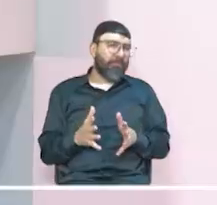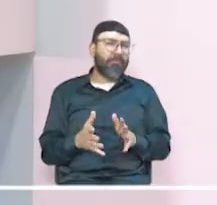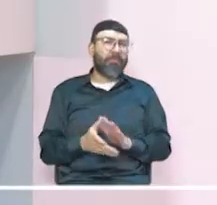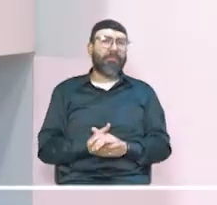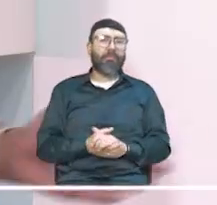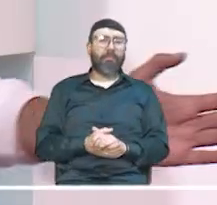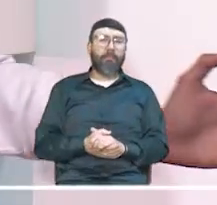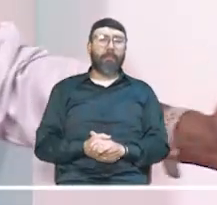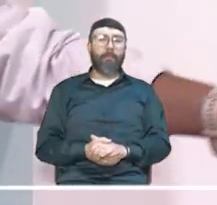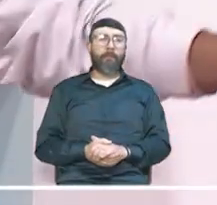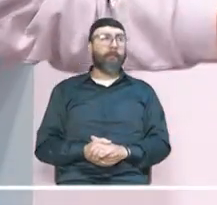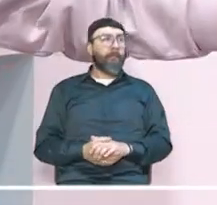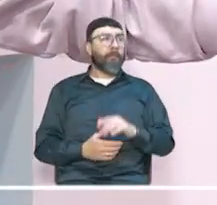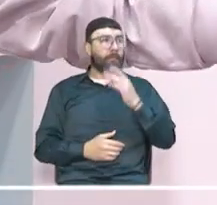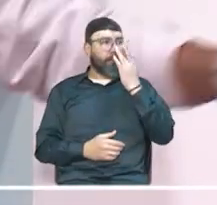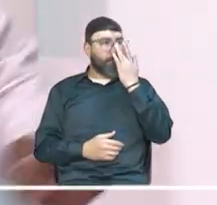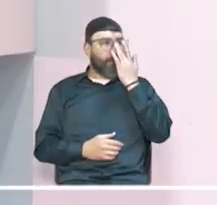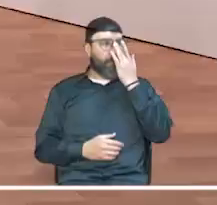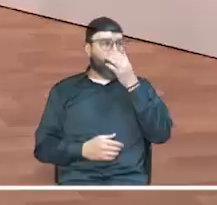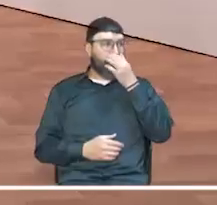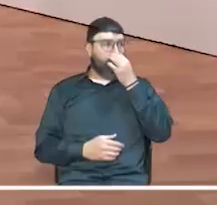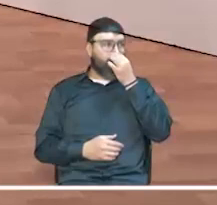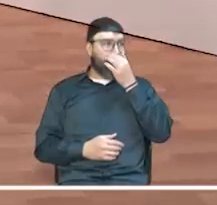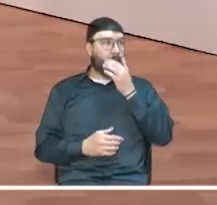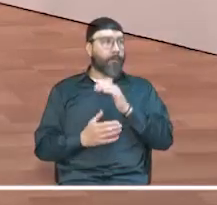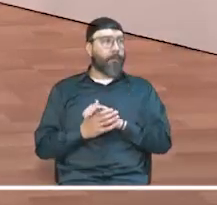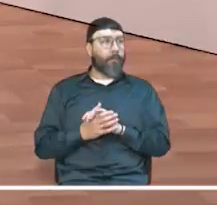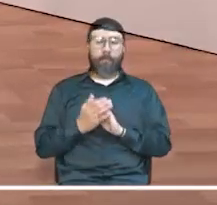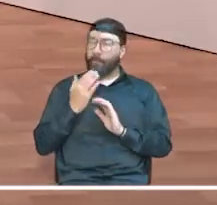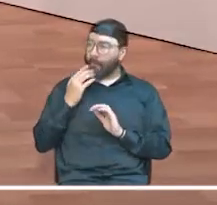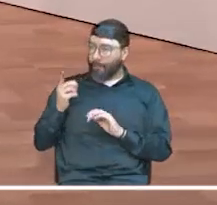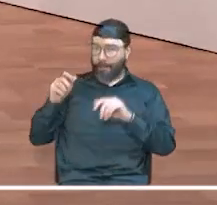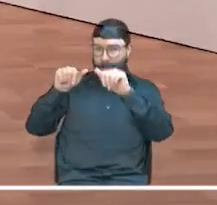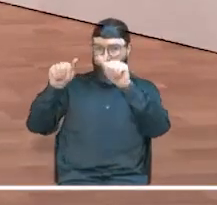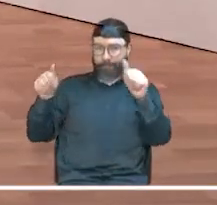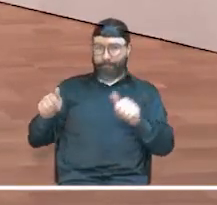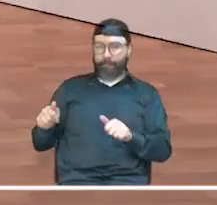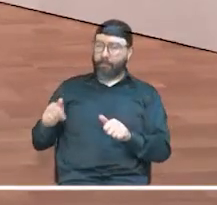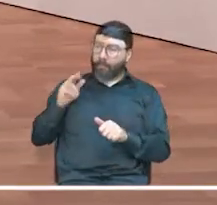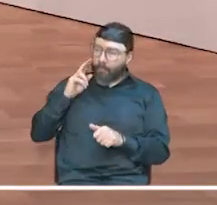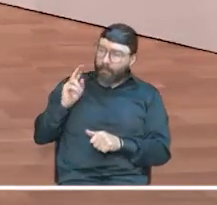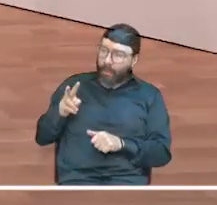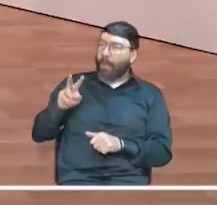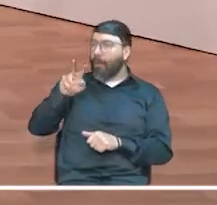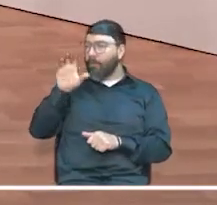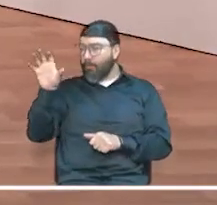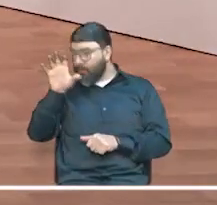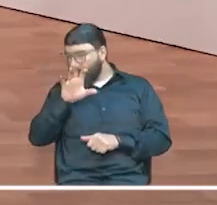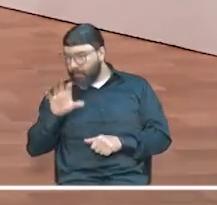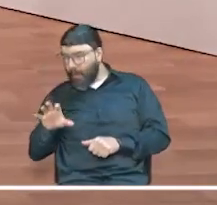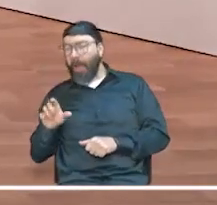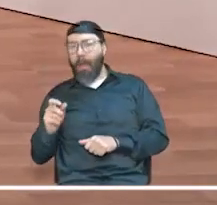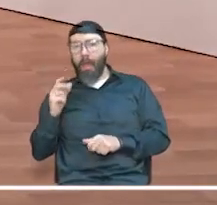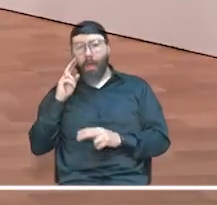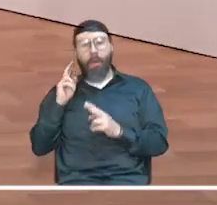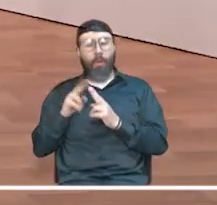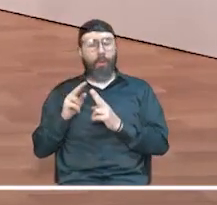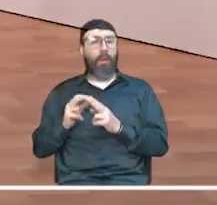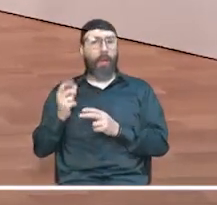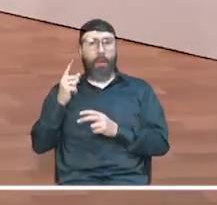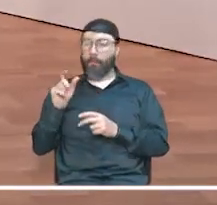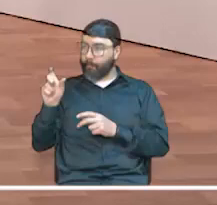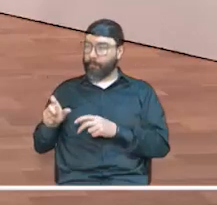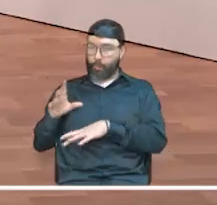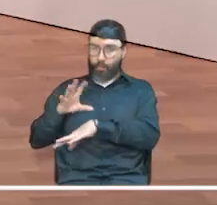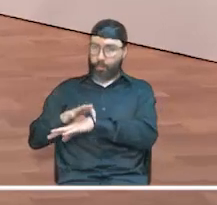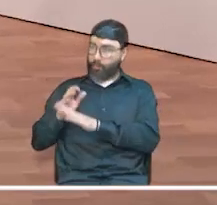Bueno, tenemos acá un poquito el maniquí. Yo quiero como que reconozcamos algo importante, lo que les decía, y el doctor me va a apoyar, y es